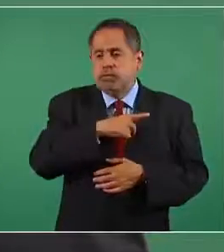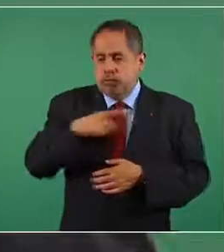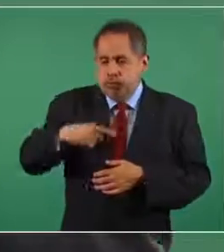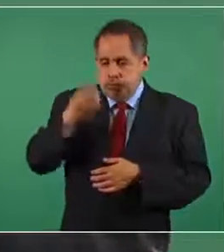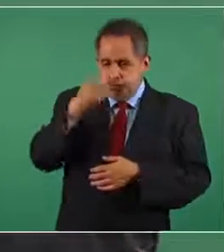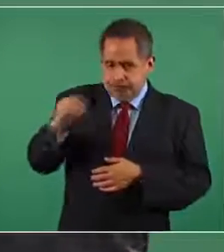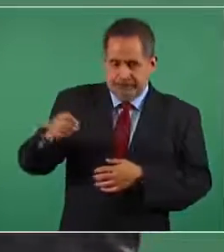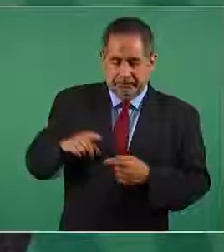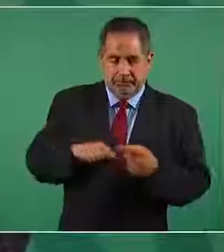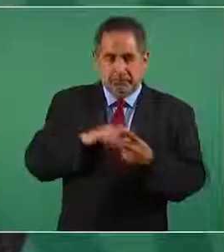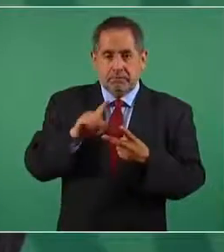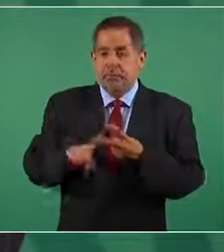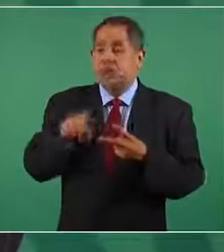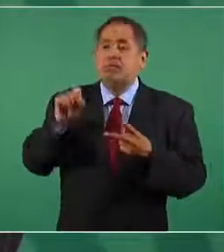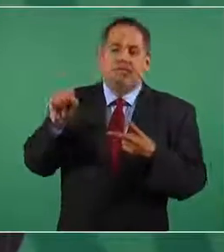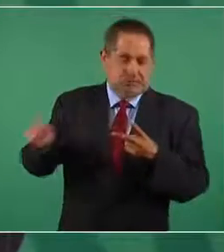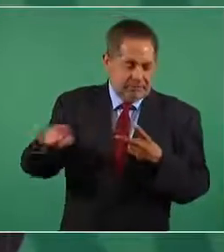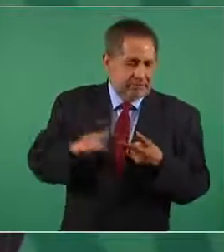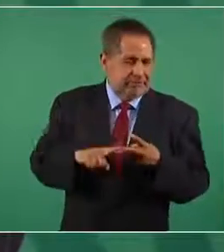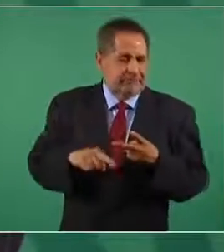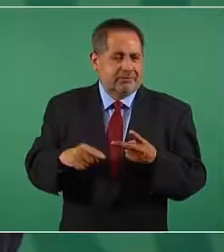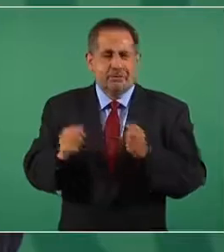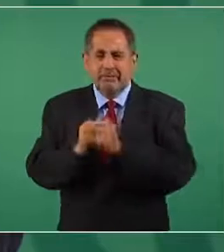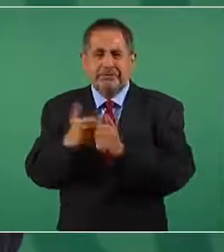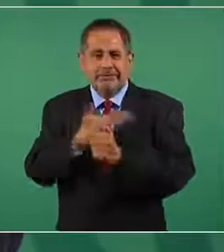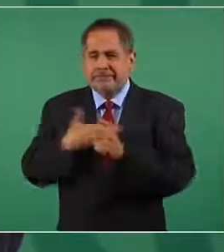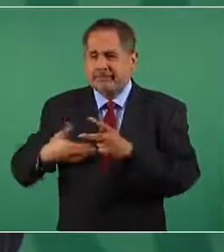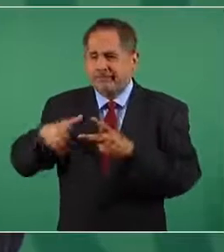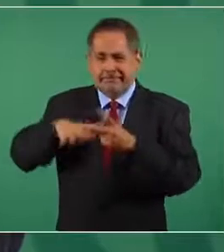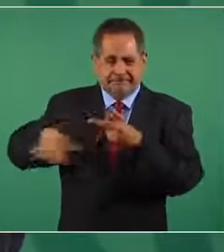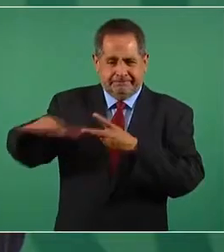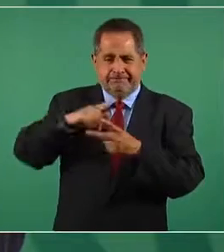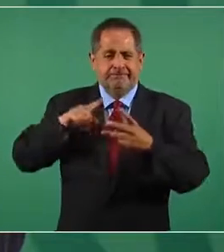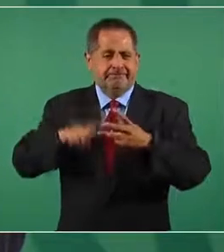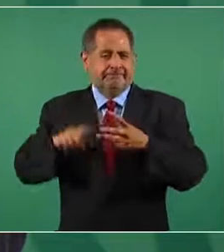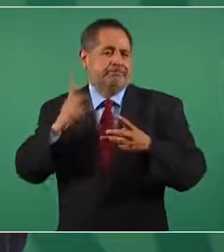en el Poder Ejecutivo, en el Poder Legislativo.